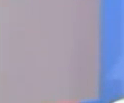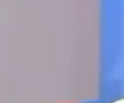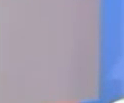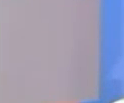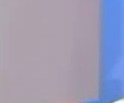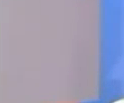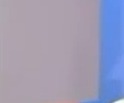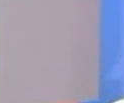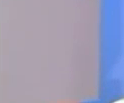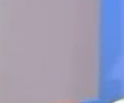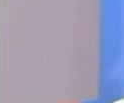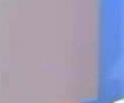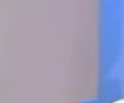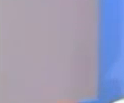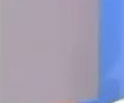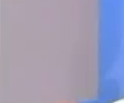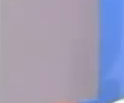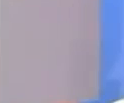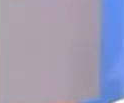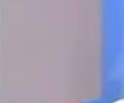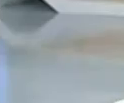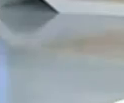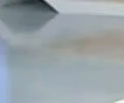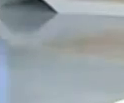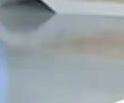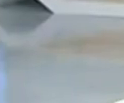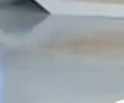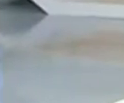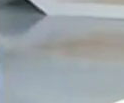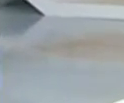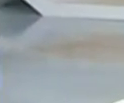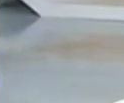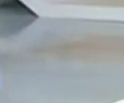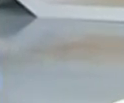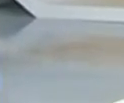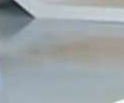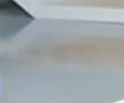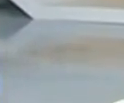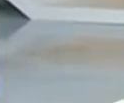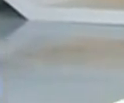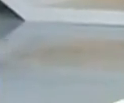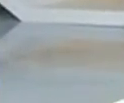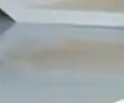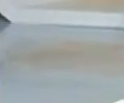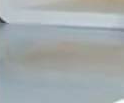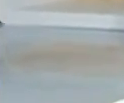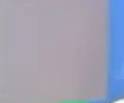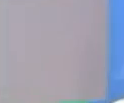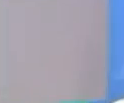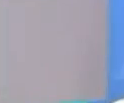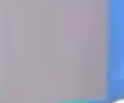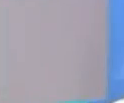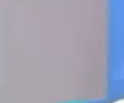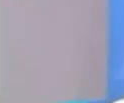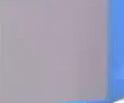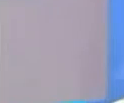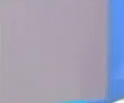te lavas los dientes no hace falta tener la canilla prendida, ¿viste? Lo mismo cuando, no sé, los varones cuando se están afeitando, ¿para qué vas a dejar la canilla